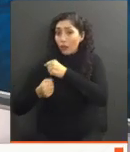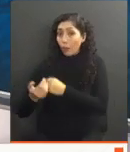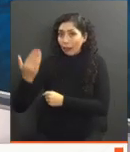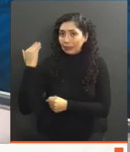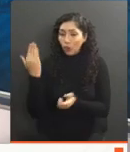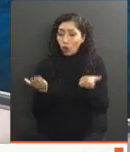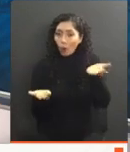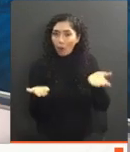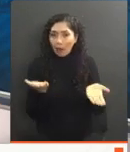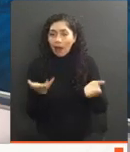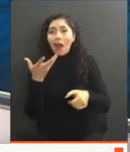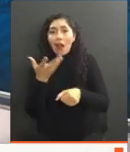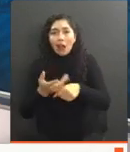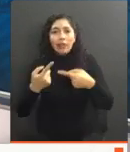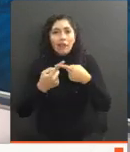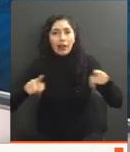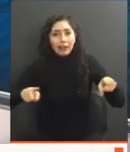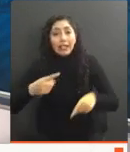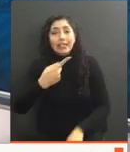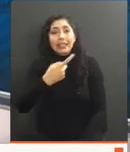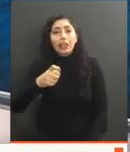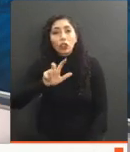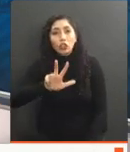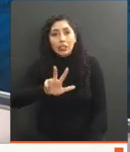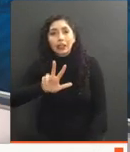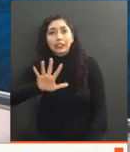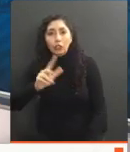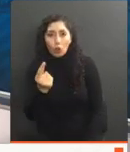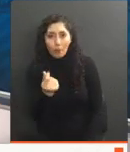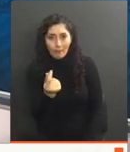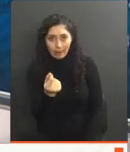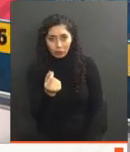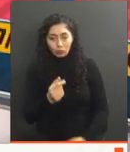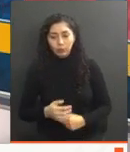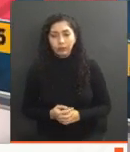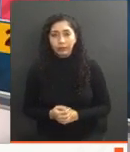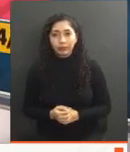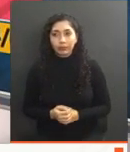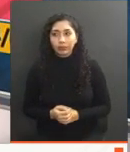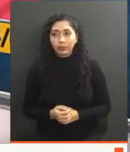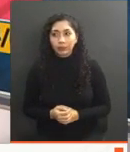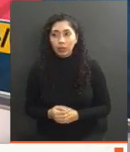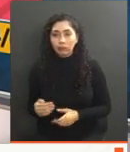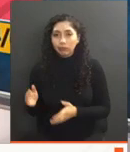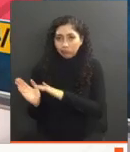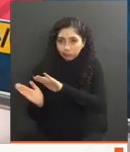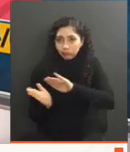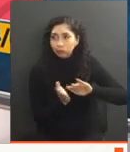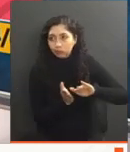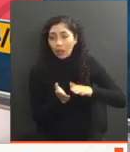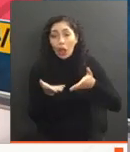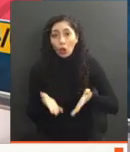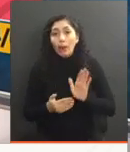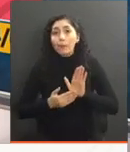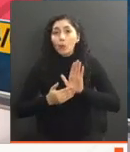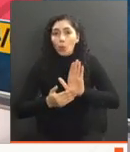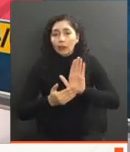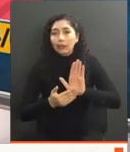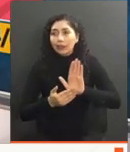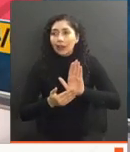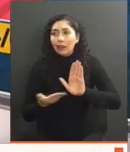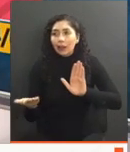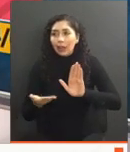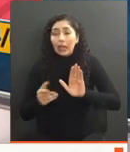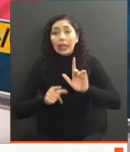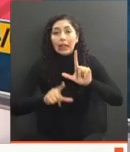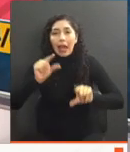una diferencia de 185 pesos. De inmediato avanza nuestra gráfica y les mostramos nuestro indicador, nuestro gráfico